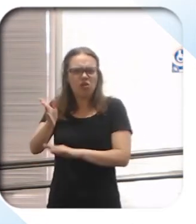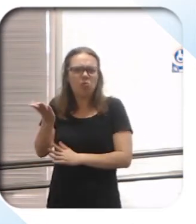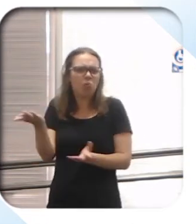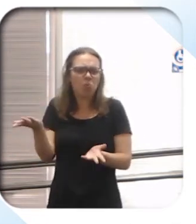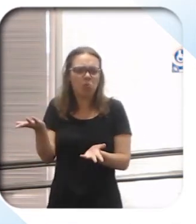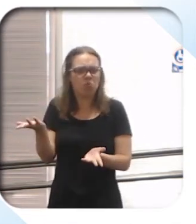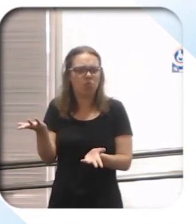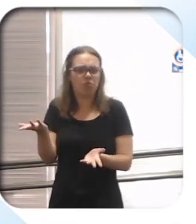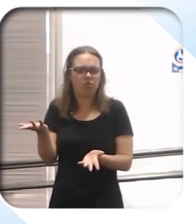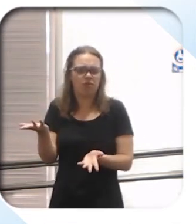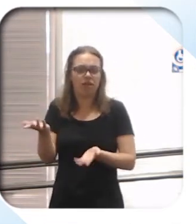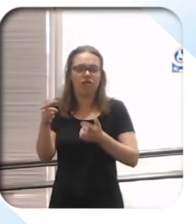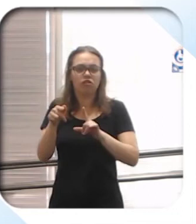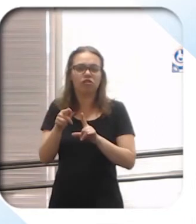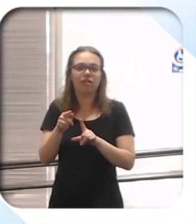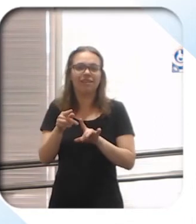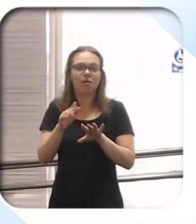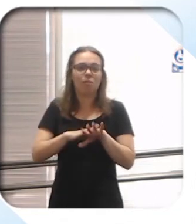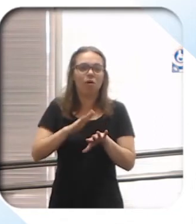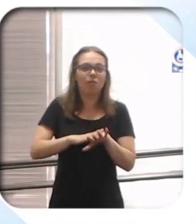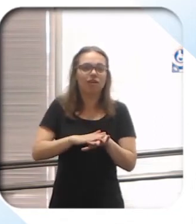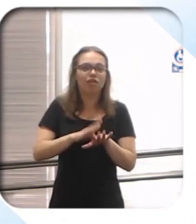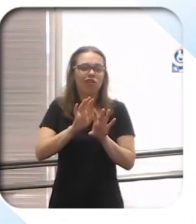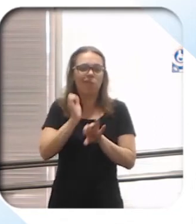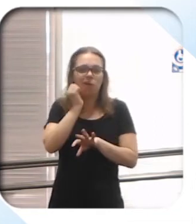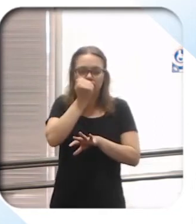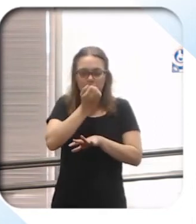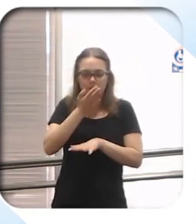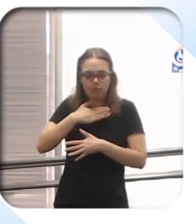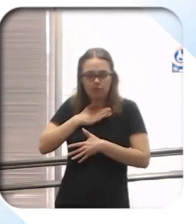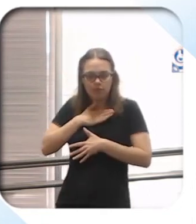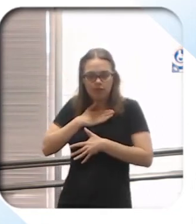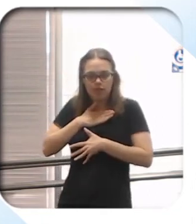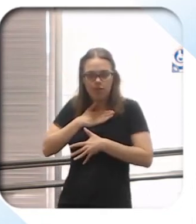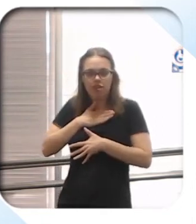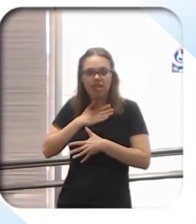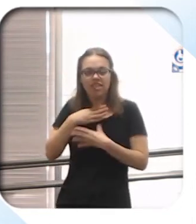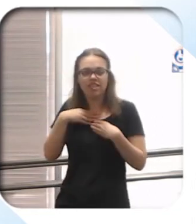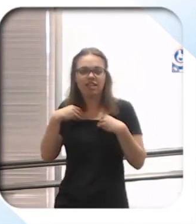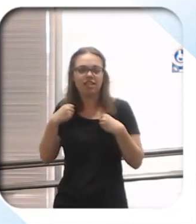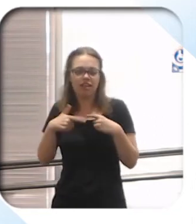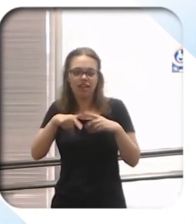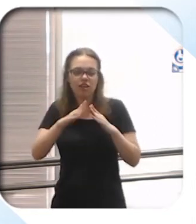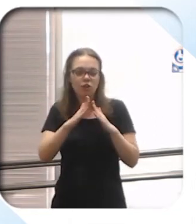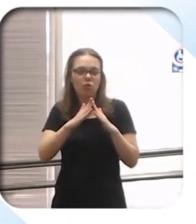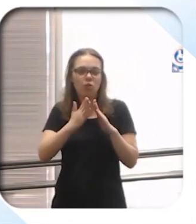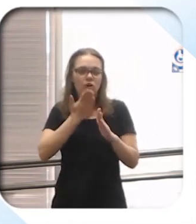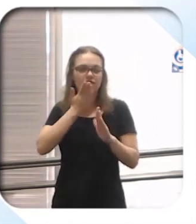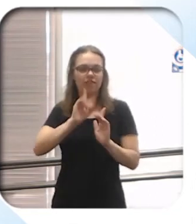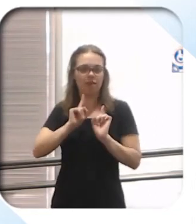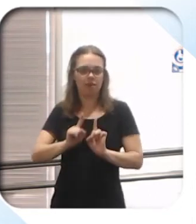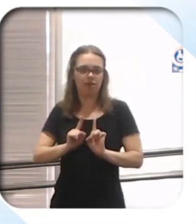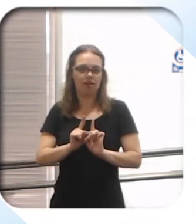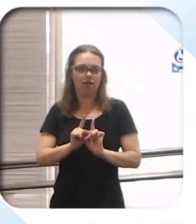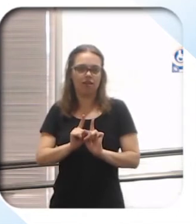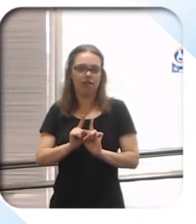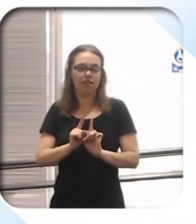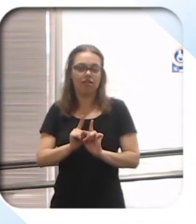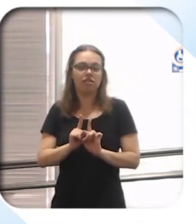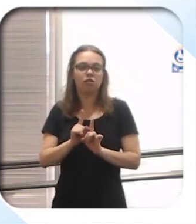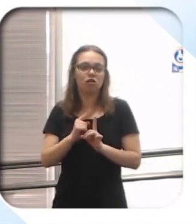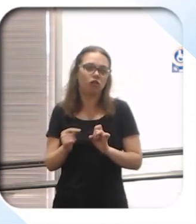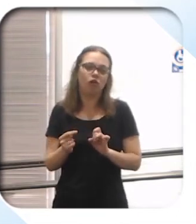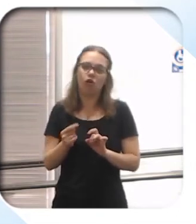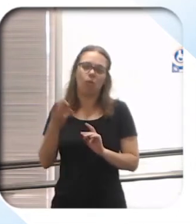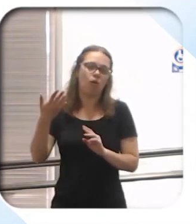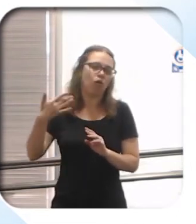¿No? Entonces, cuando llegan los momentos de buscar intimidad, tienen que poder sentir que esa casa es su casa. Si no, como pasa con